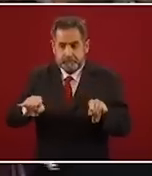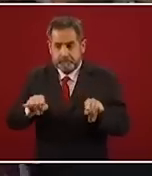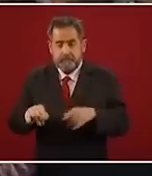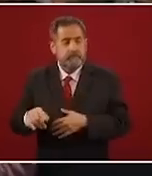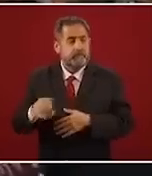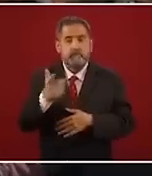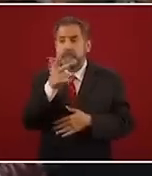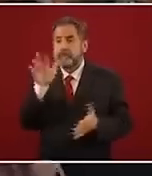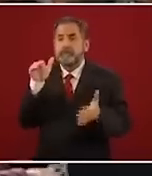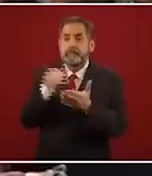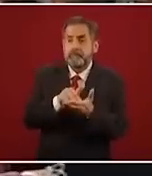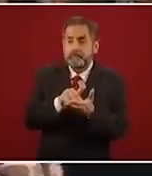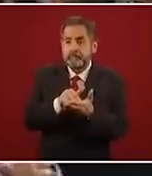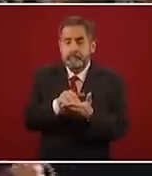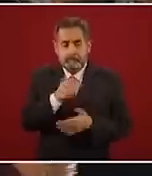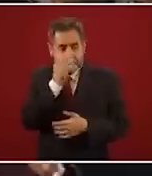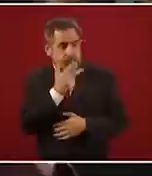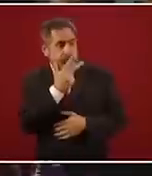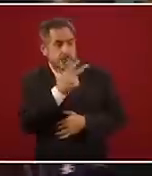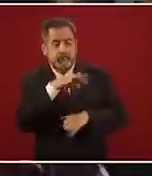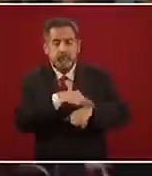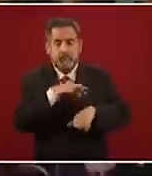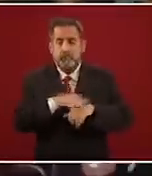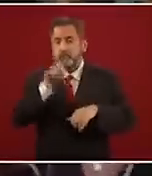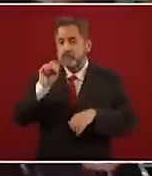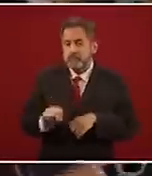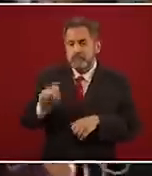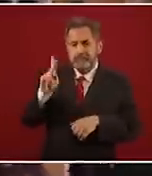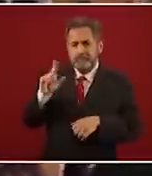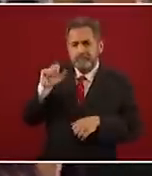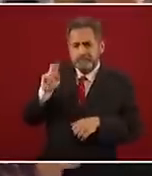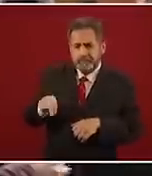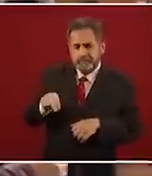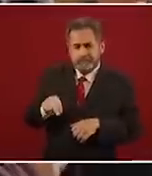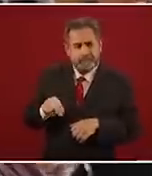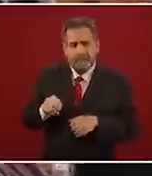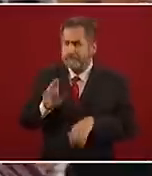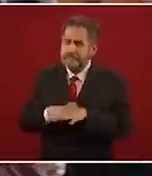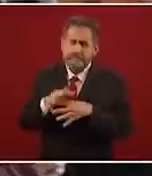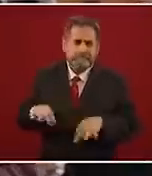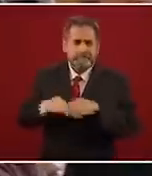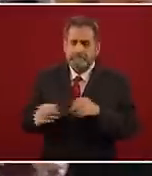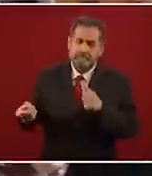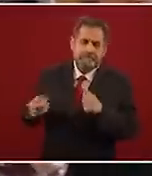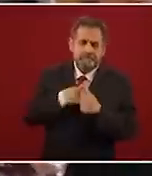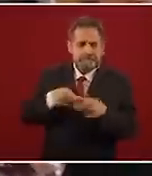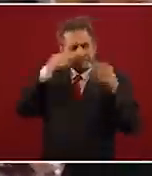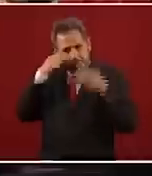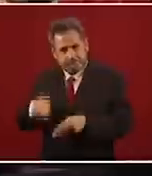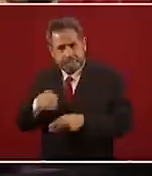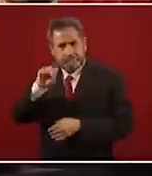cada 10,000 en los estados del sur. ¿Habrá un plan preferente para los estados del sur, presidente, secretario?